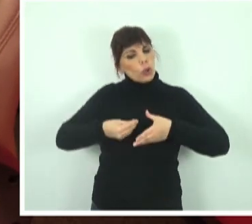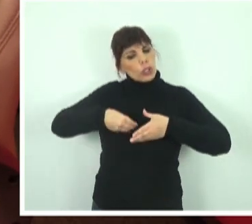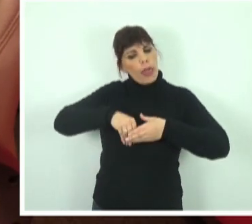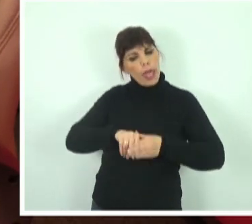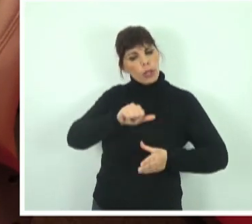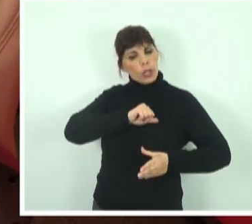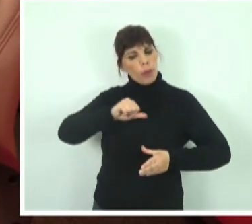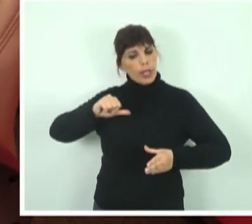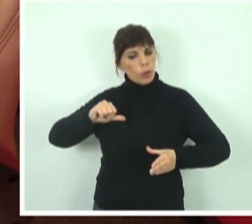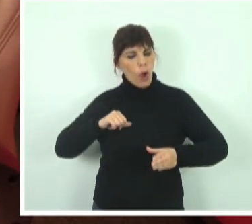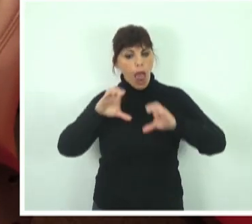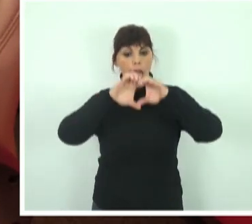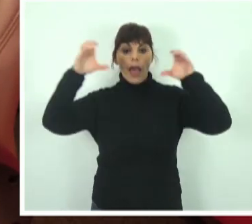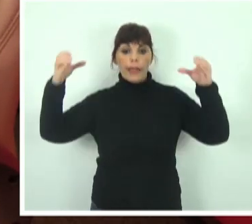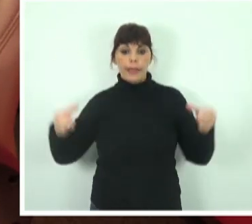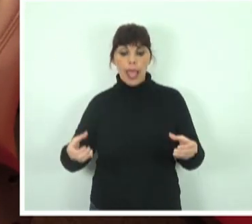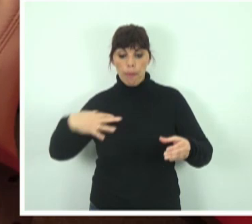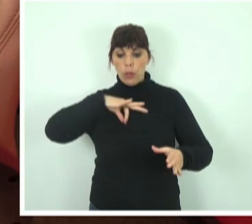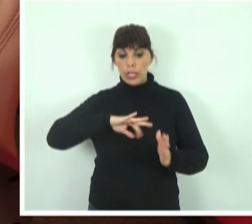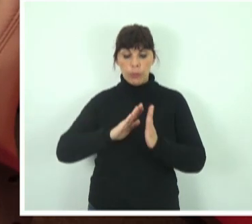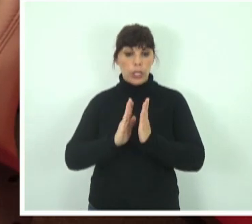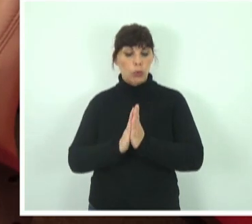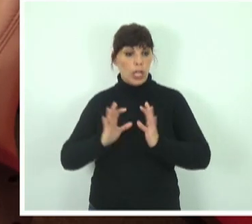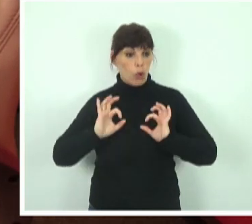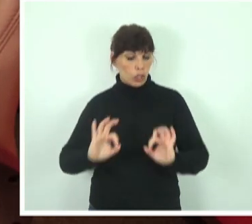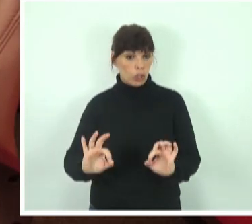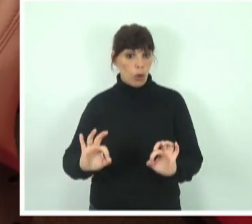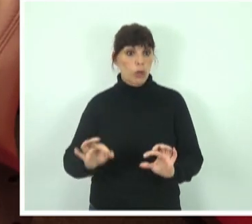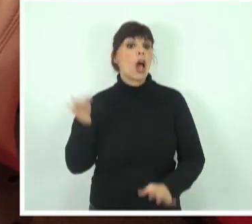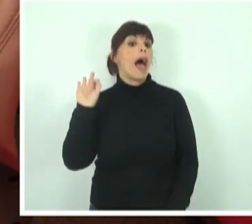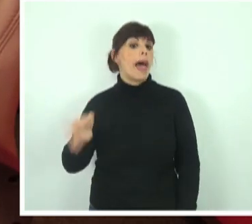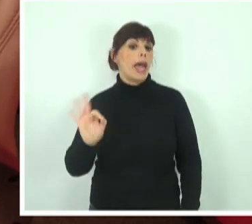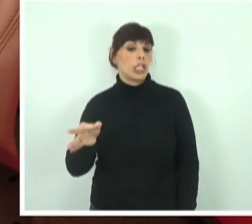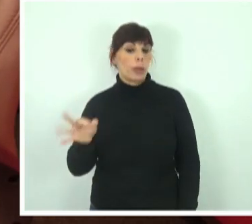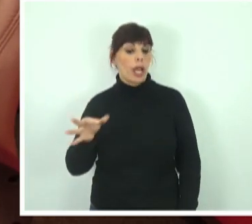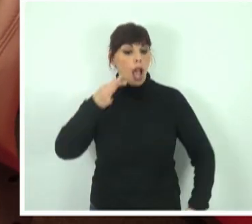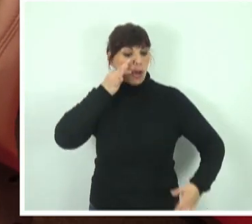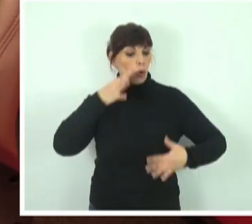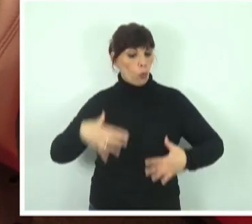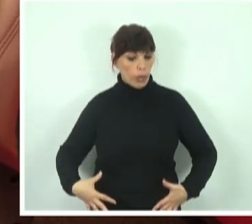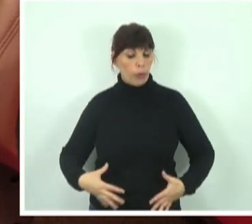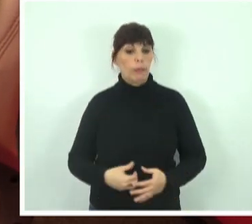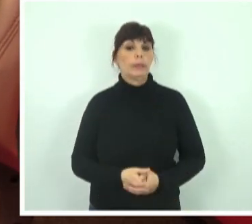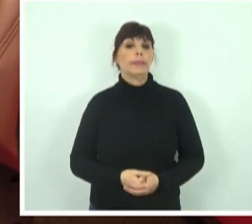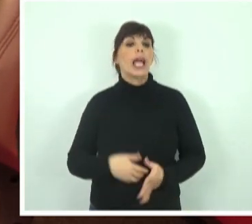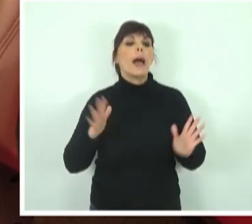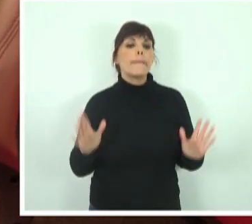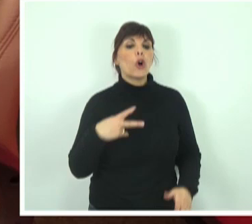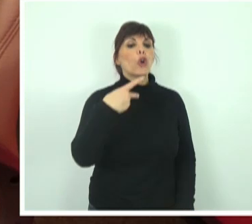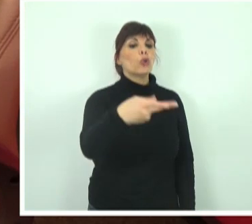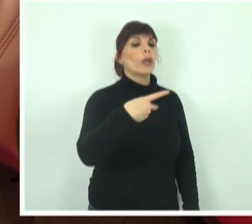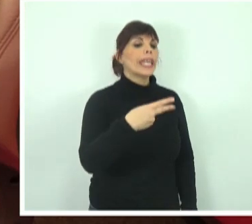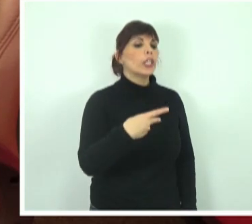persona individual eres el templo del Espíritu Santo. Eso es verdad, es tu cuerpo. Pero tú y yo